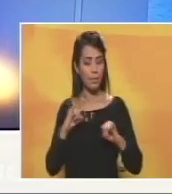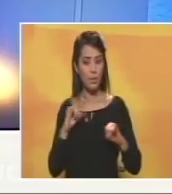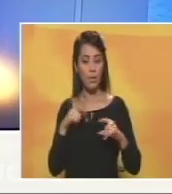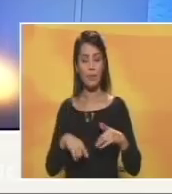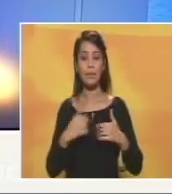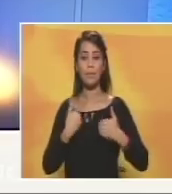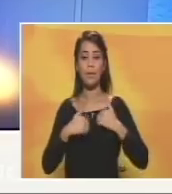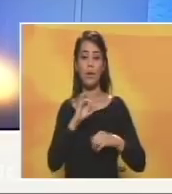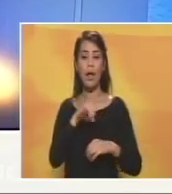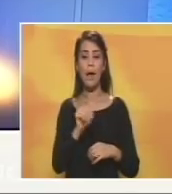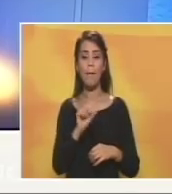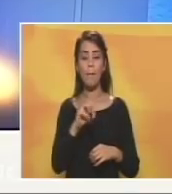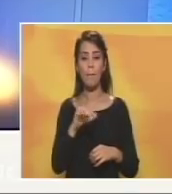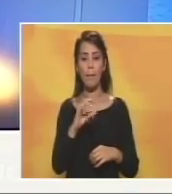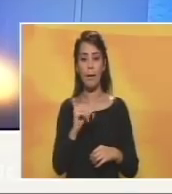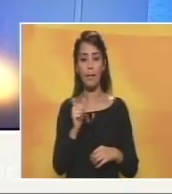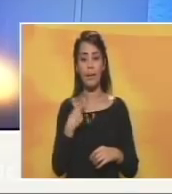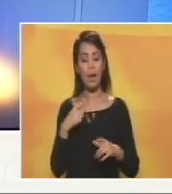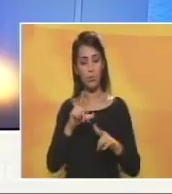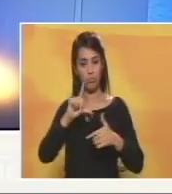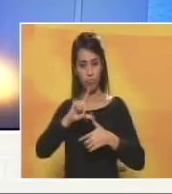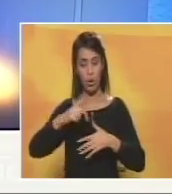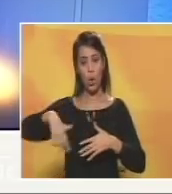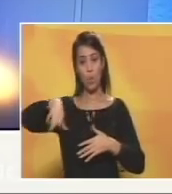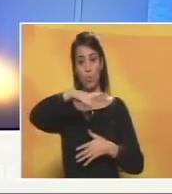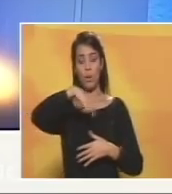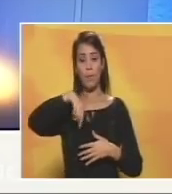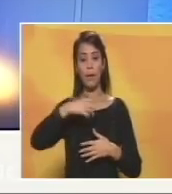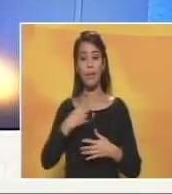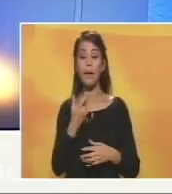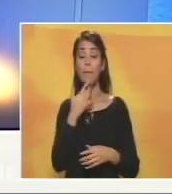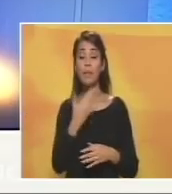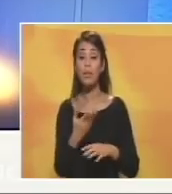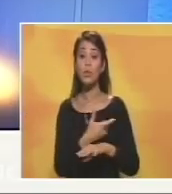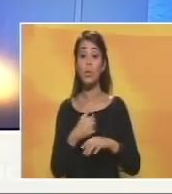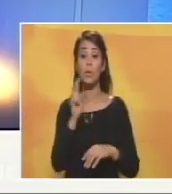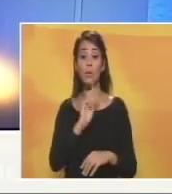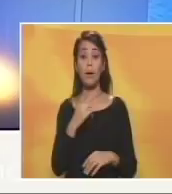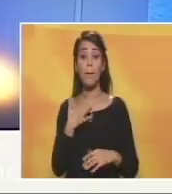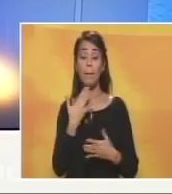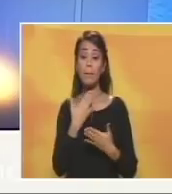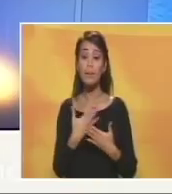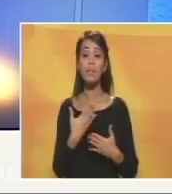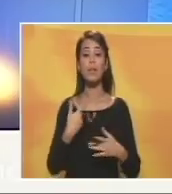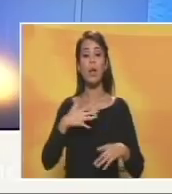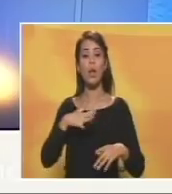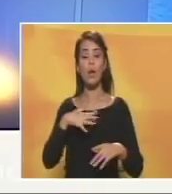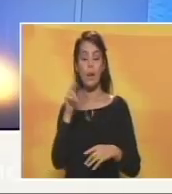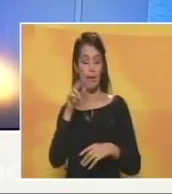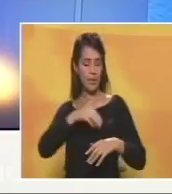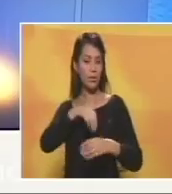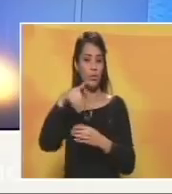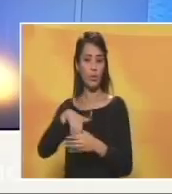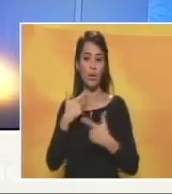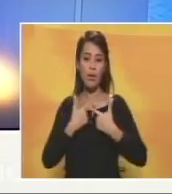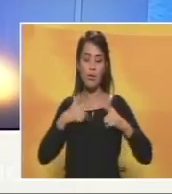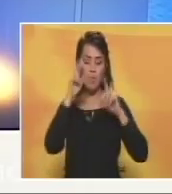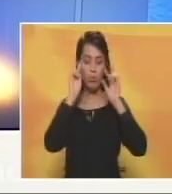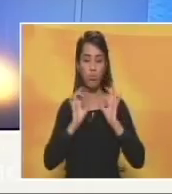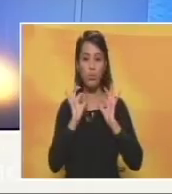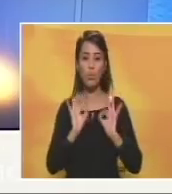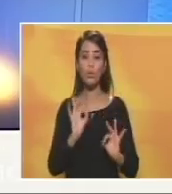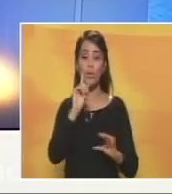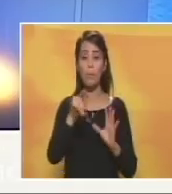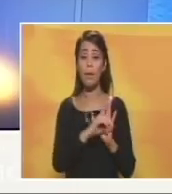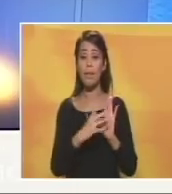en Jamaica su primera gira por Latinoamérica y el Caribe, exigiendo al gobierno venezolano permitir unas elecciones libres y justas y proteger los derechos humanos